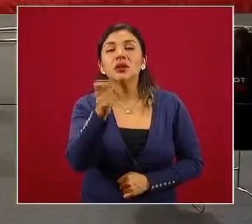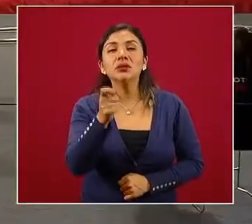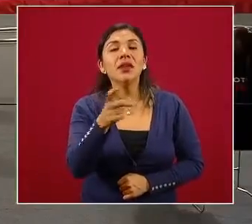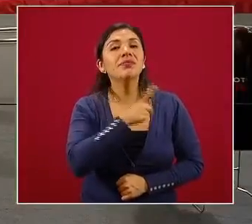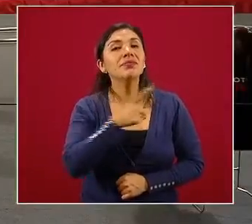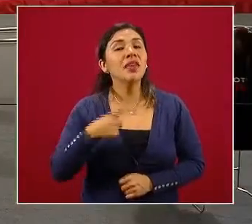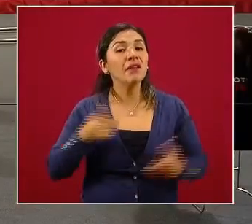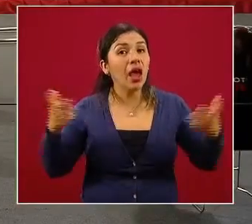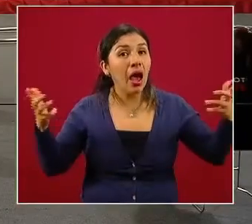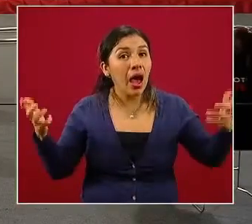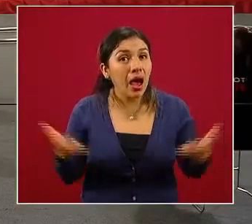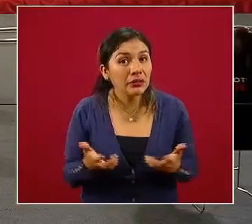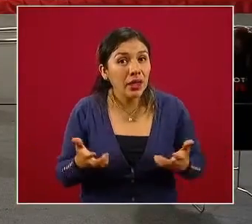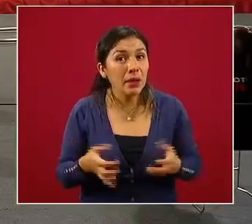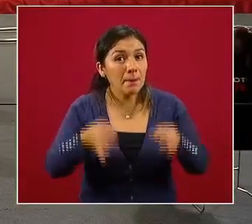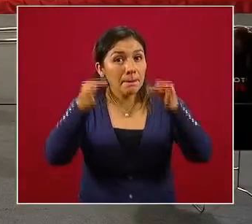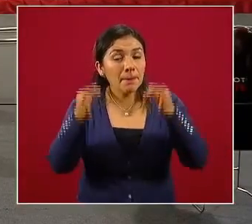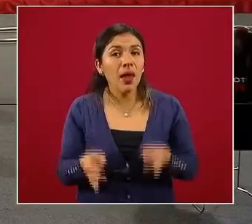lograr